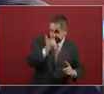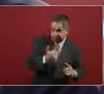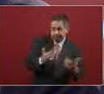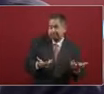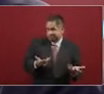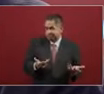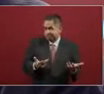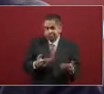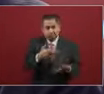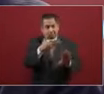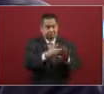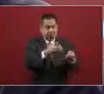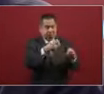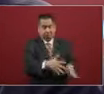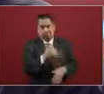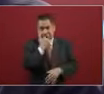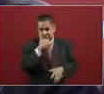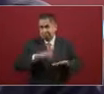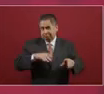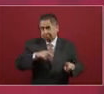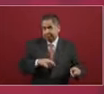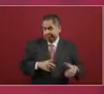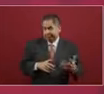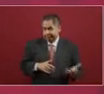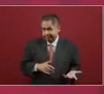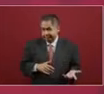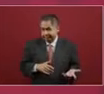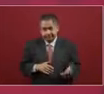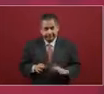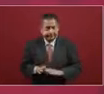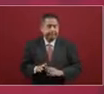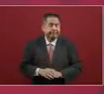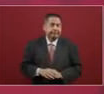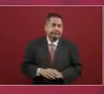porque fueron afectados y no se les